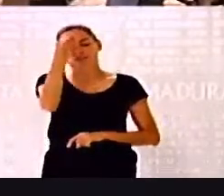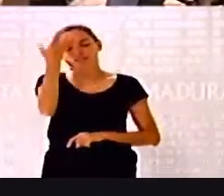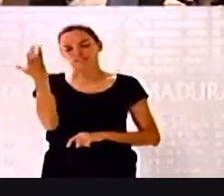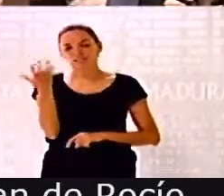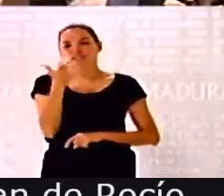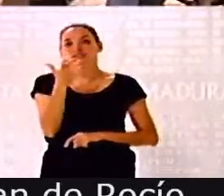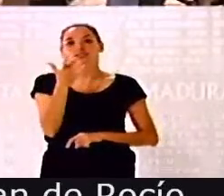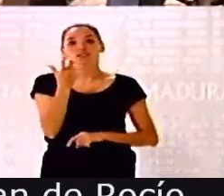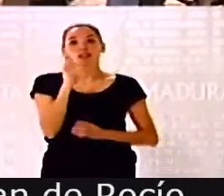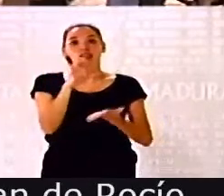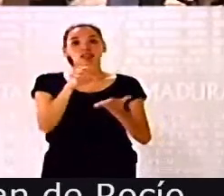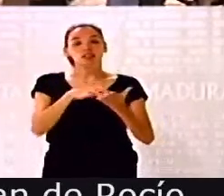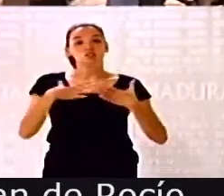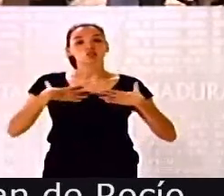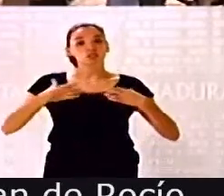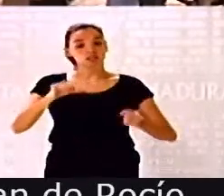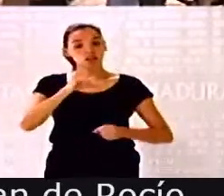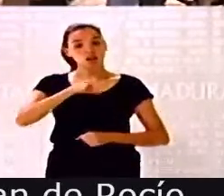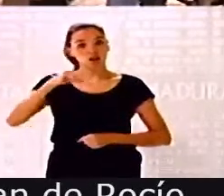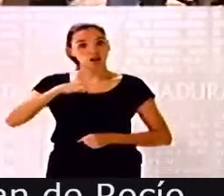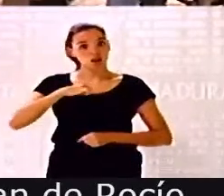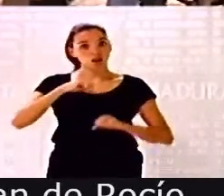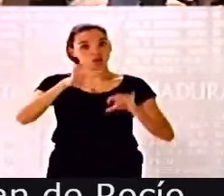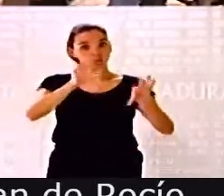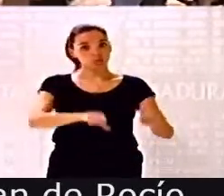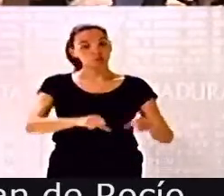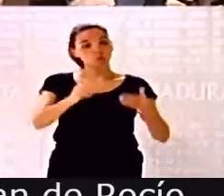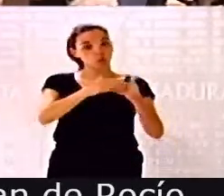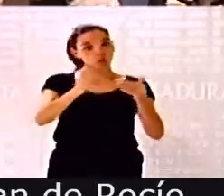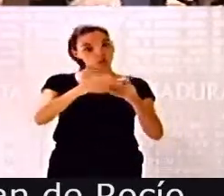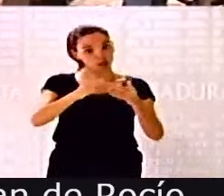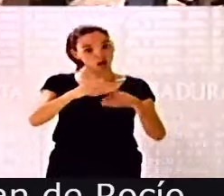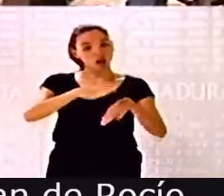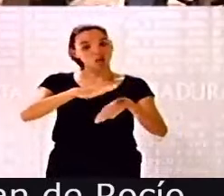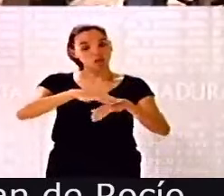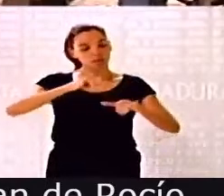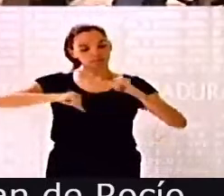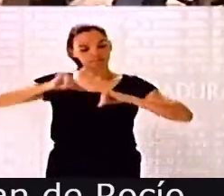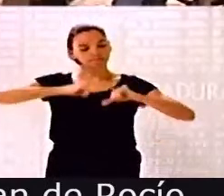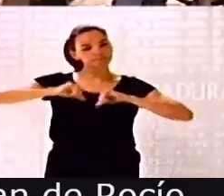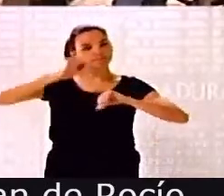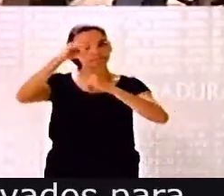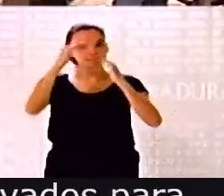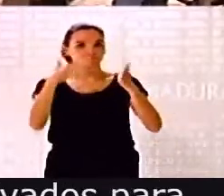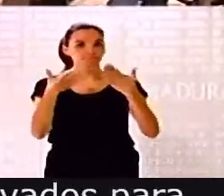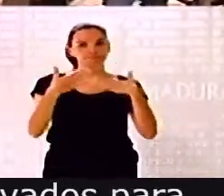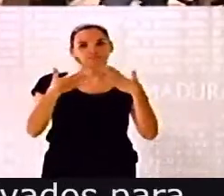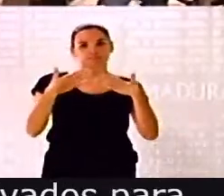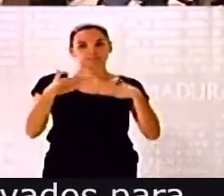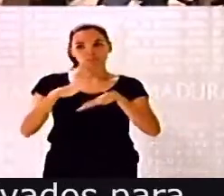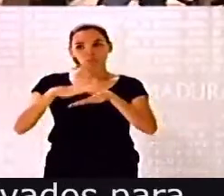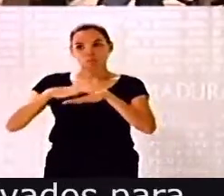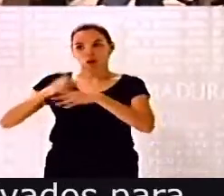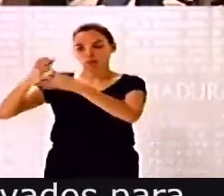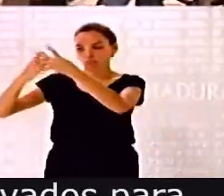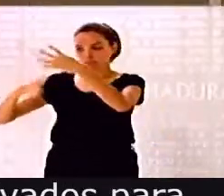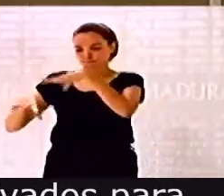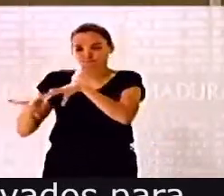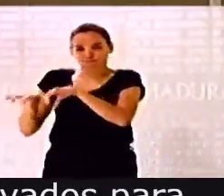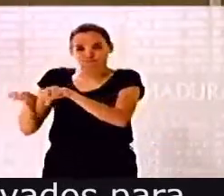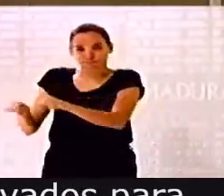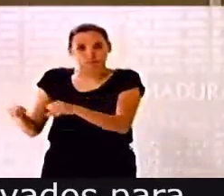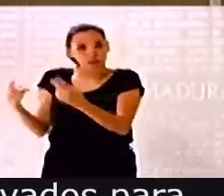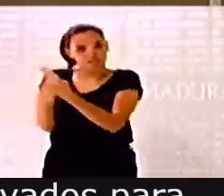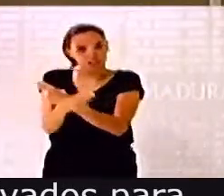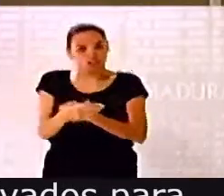utilizar los centros sanitarios privados aquí en la región para continuar con las operaciones y consultas y evitar otro colapso hospitalario.